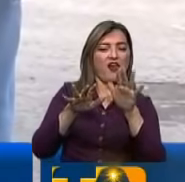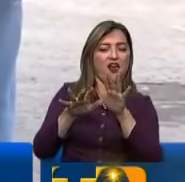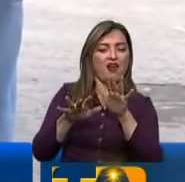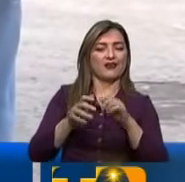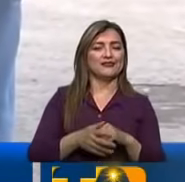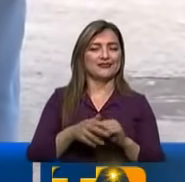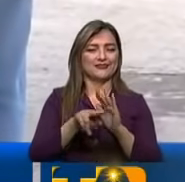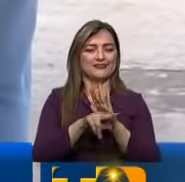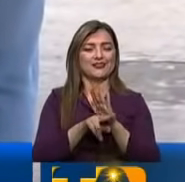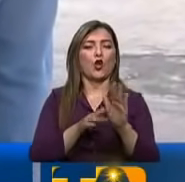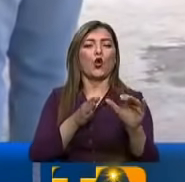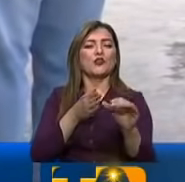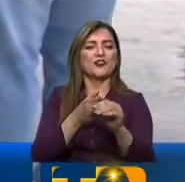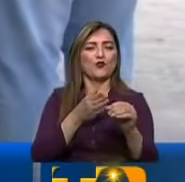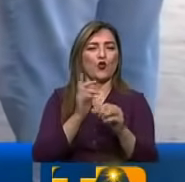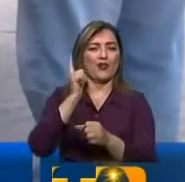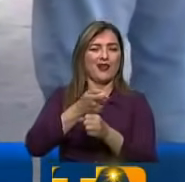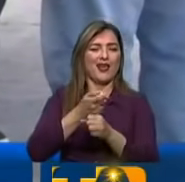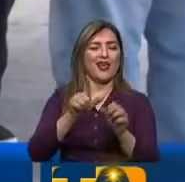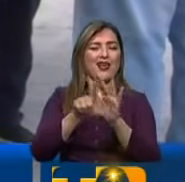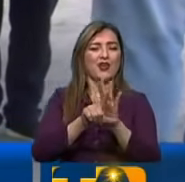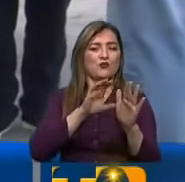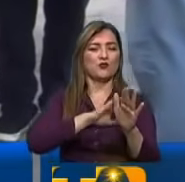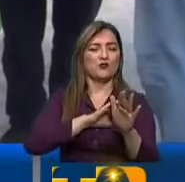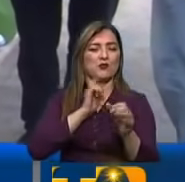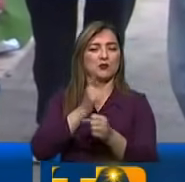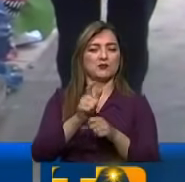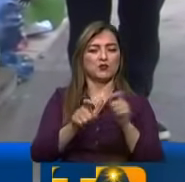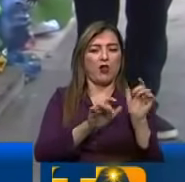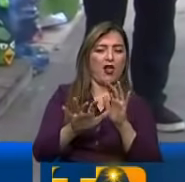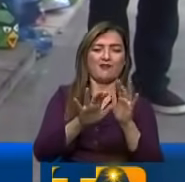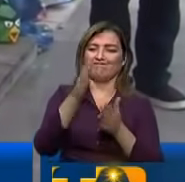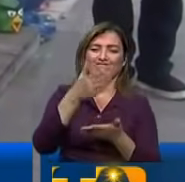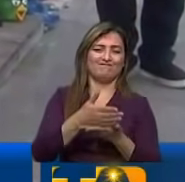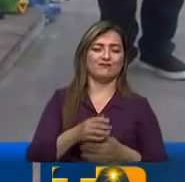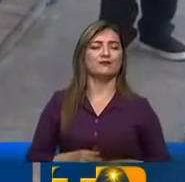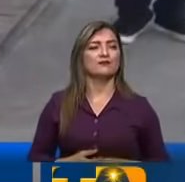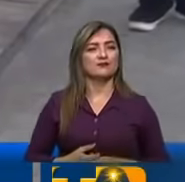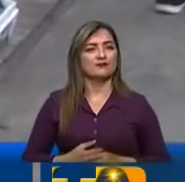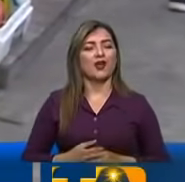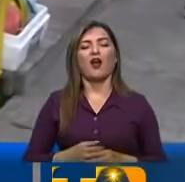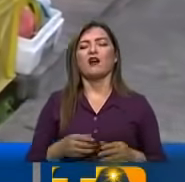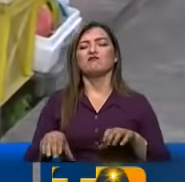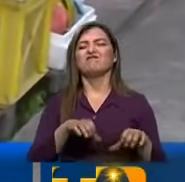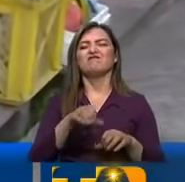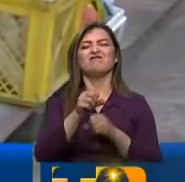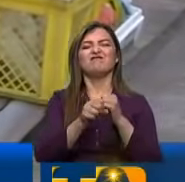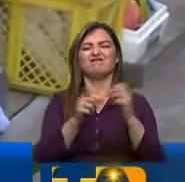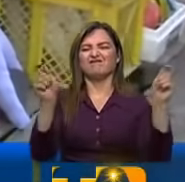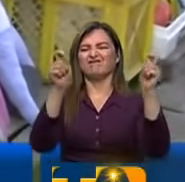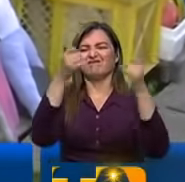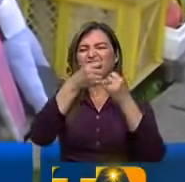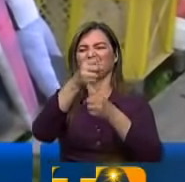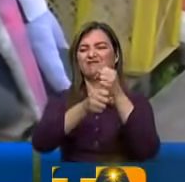esta normativa busca evitar aglomeraciones, más aún en estas festividades de fin de año. Esta normativa no es nueva, nada más para